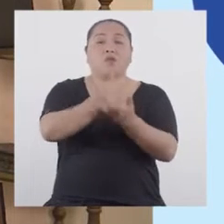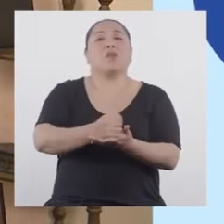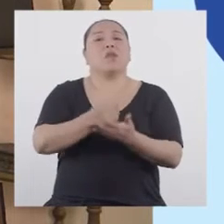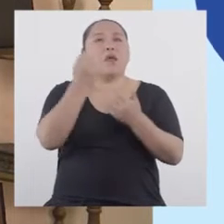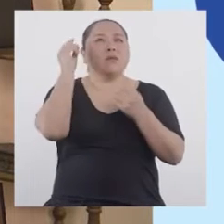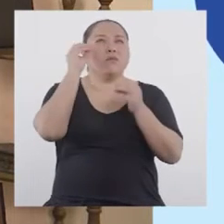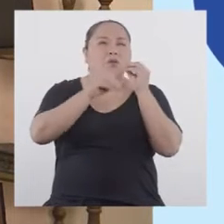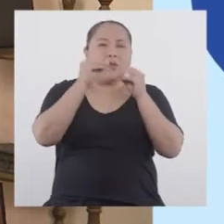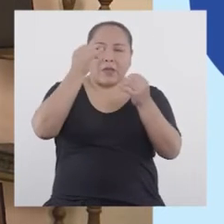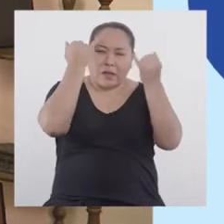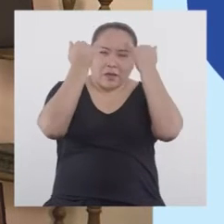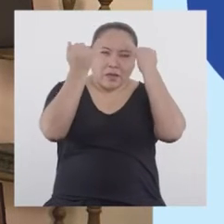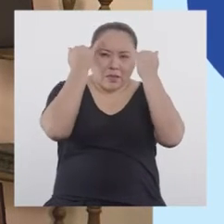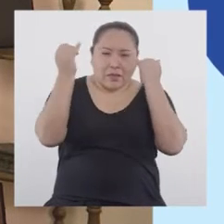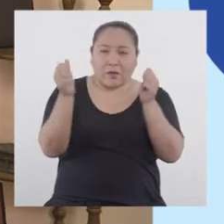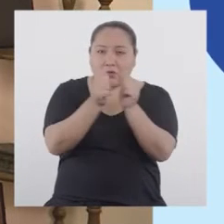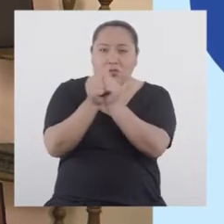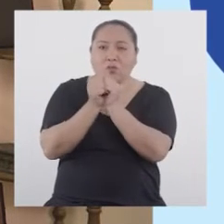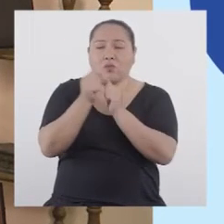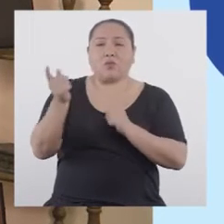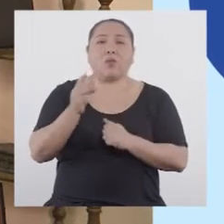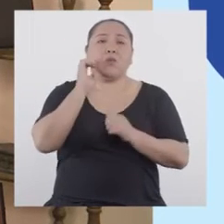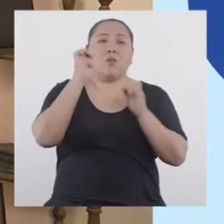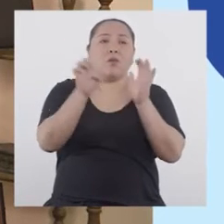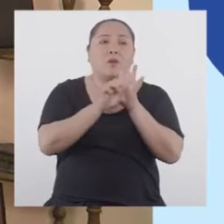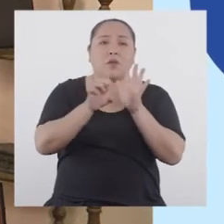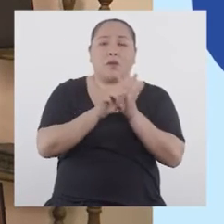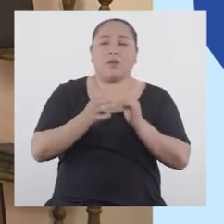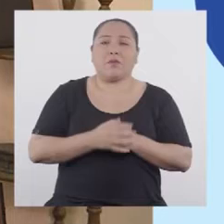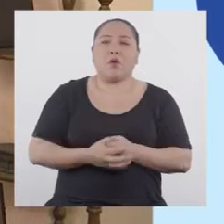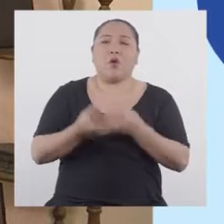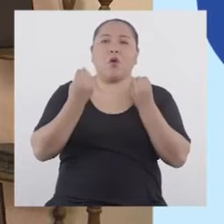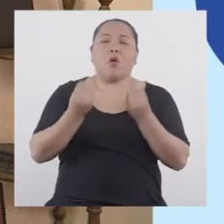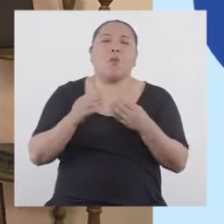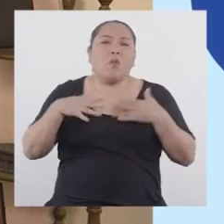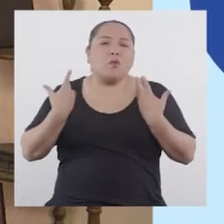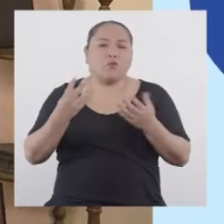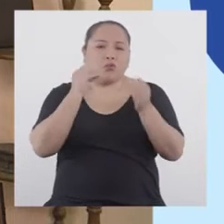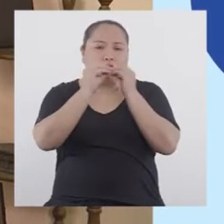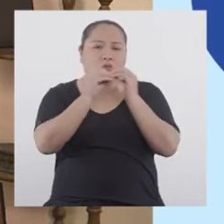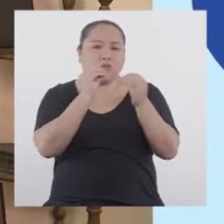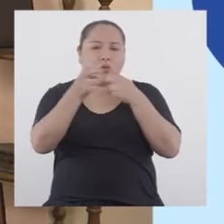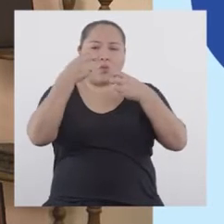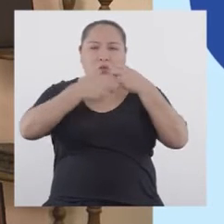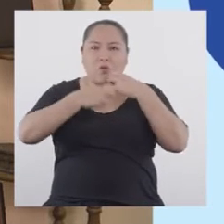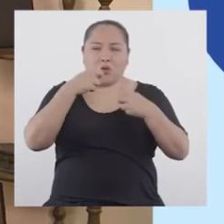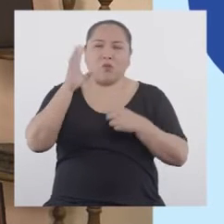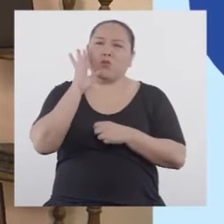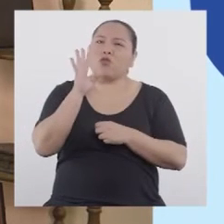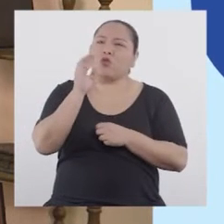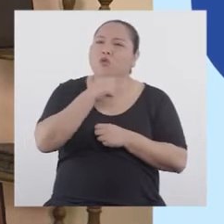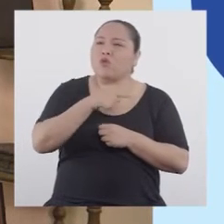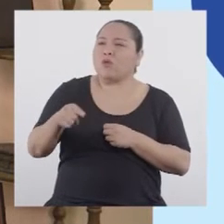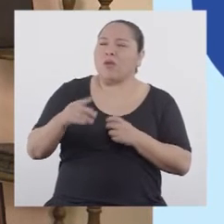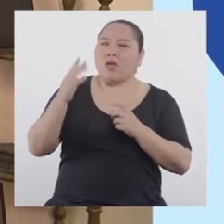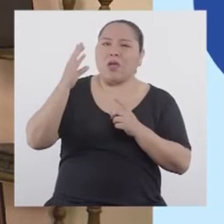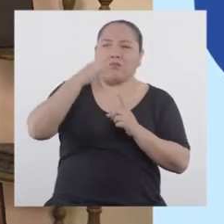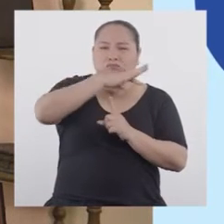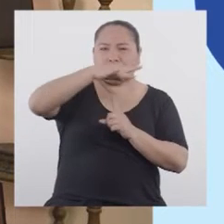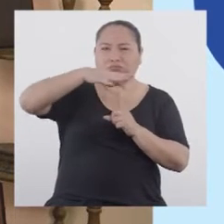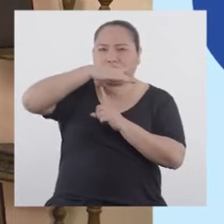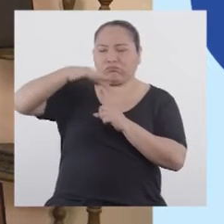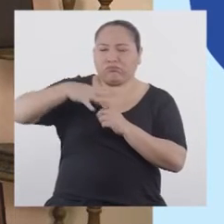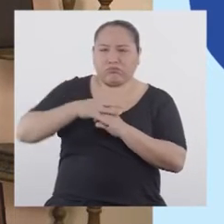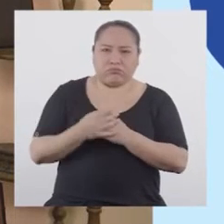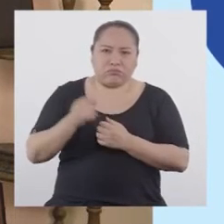ayudan a idear junto con ellos. Por ejemplo, ¿cómo podríamos resolver el problema de la contaminación